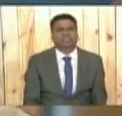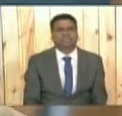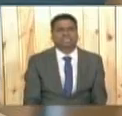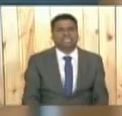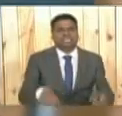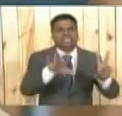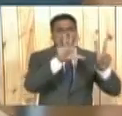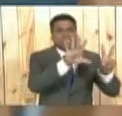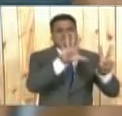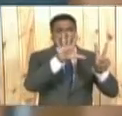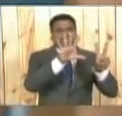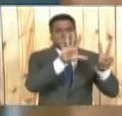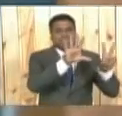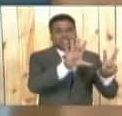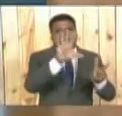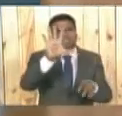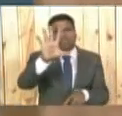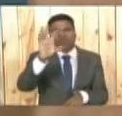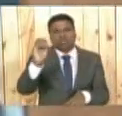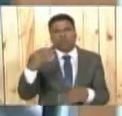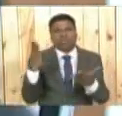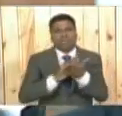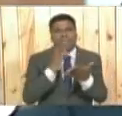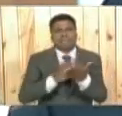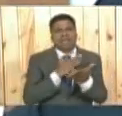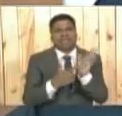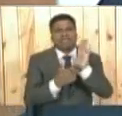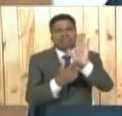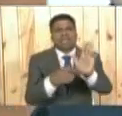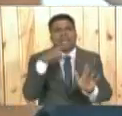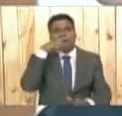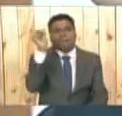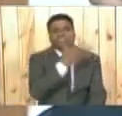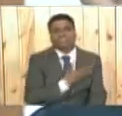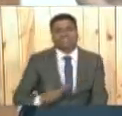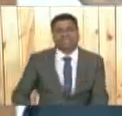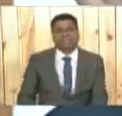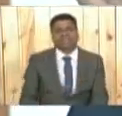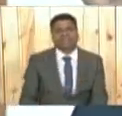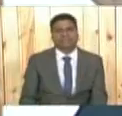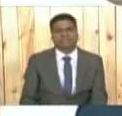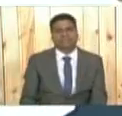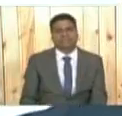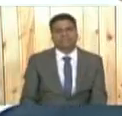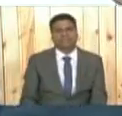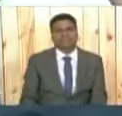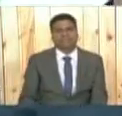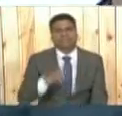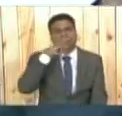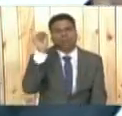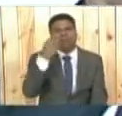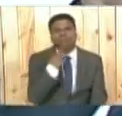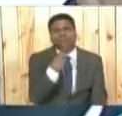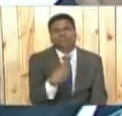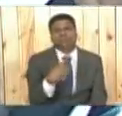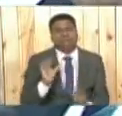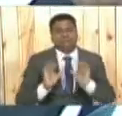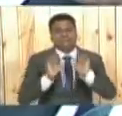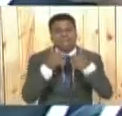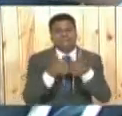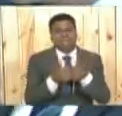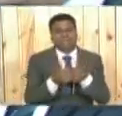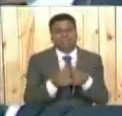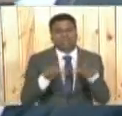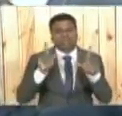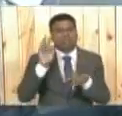750 páginas. Naguará. Así es, en este momento el presidente de la República Bolivariana de Venezuela, Nicolás Maduro, arranca su